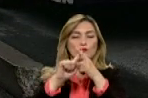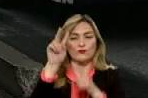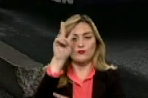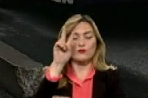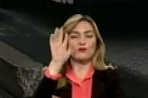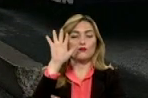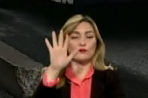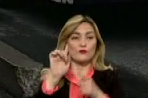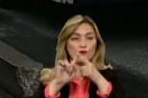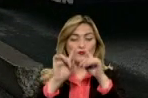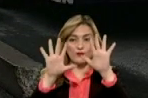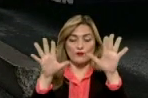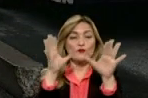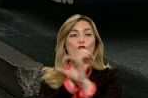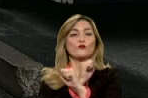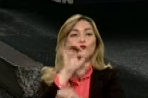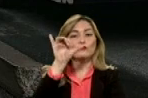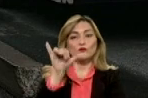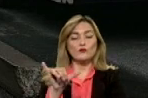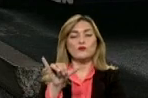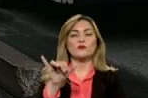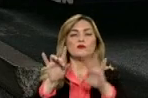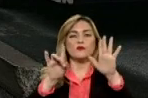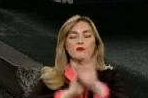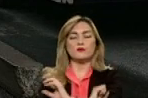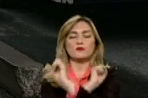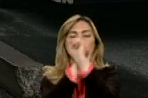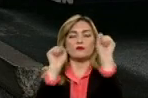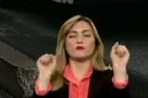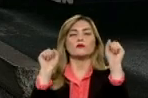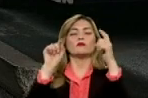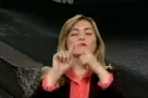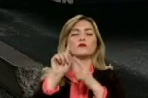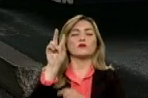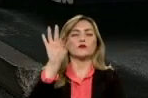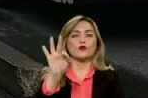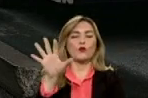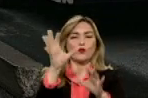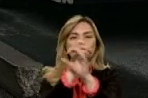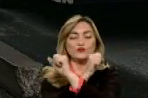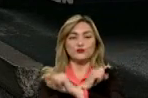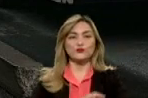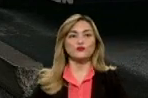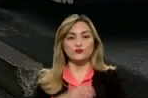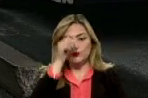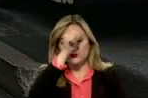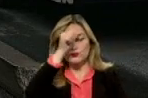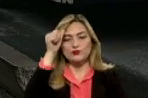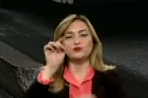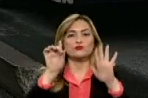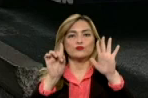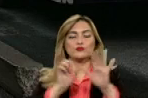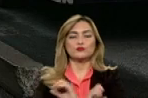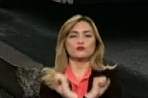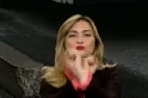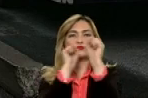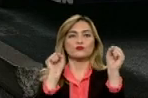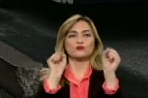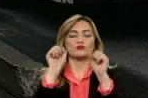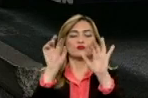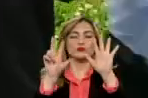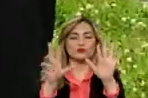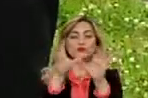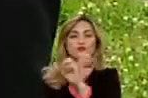5 a 22 horas, los sábados desde las 6 de la mañana hasta las 21 horas y los domingos de 6 de la mañana a